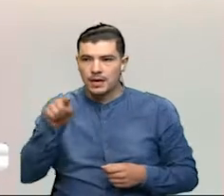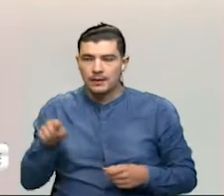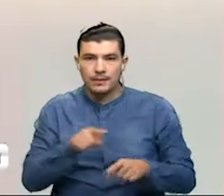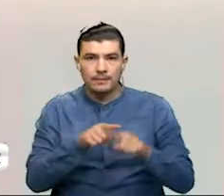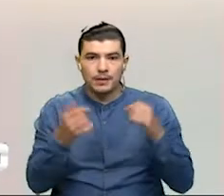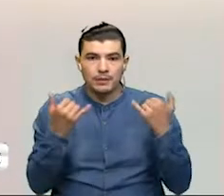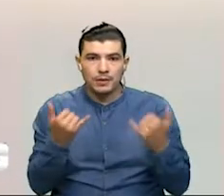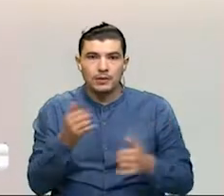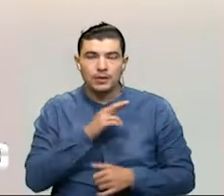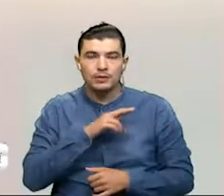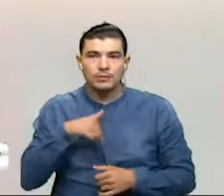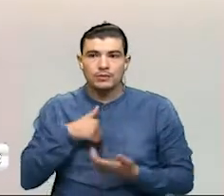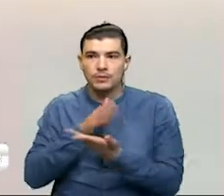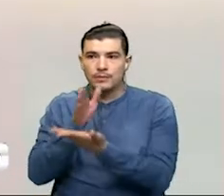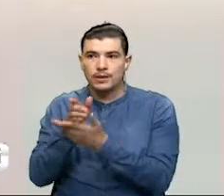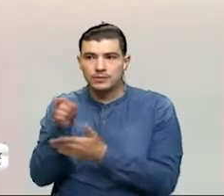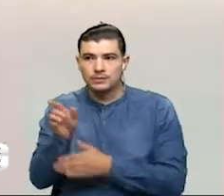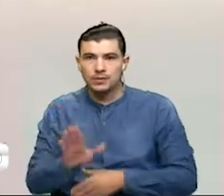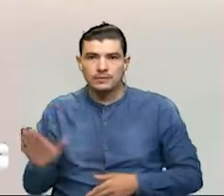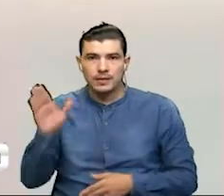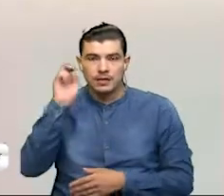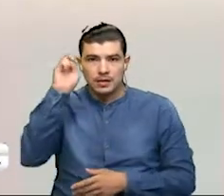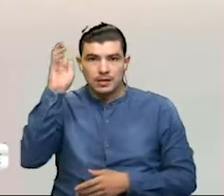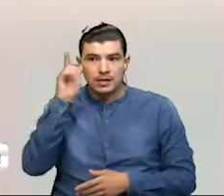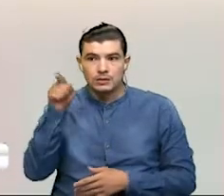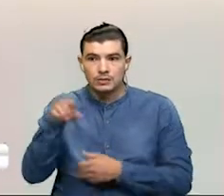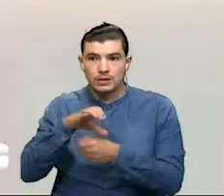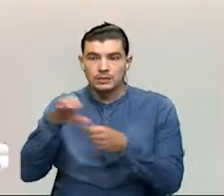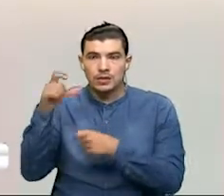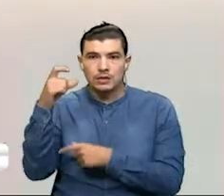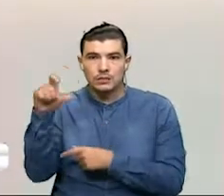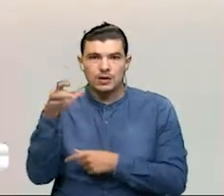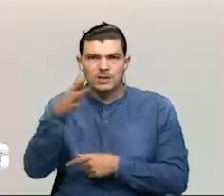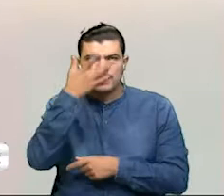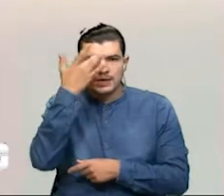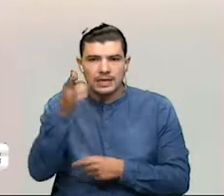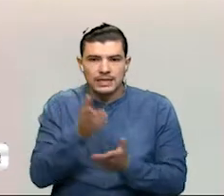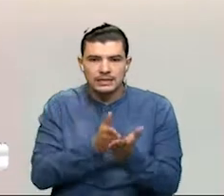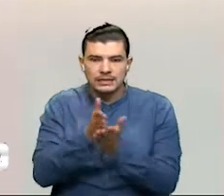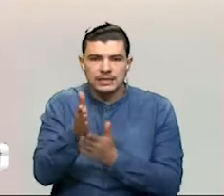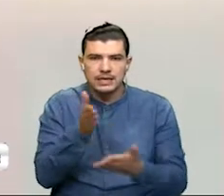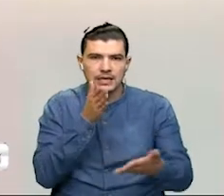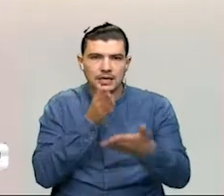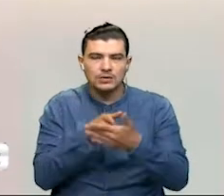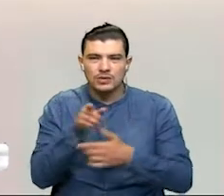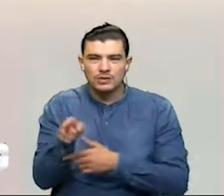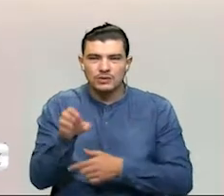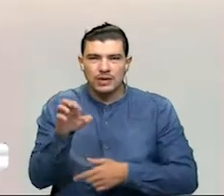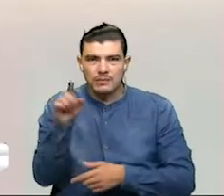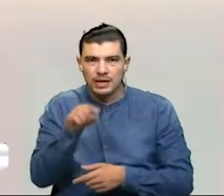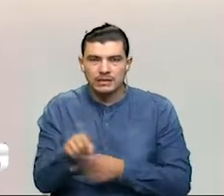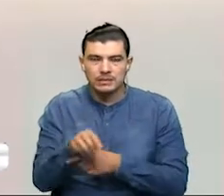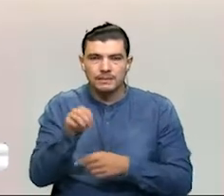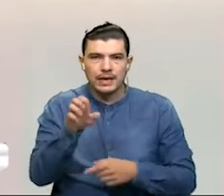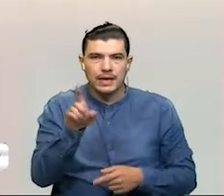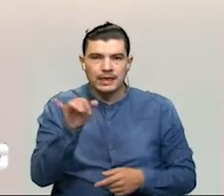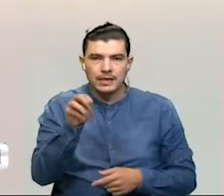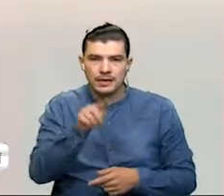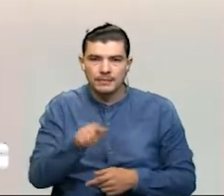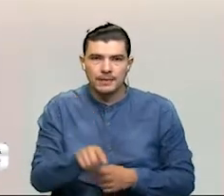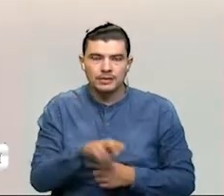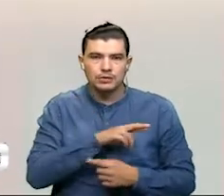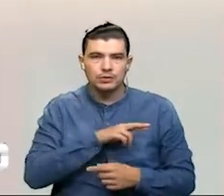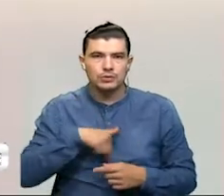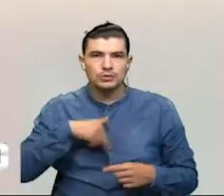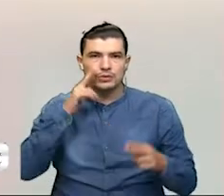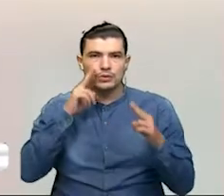Pero ahora nos vamos al norte de Santander, específicamente a la ciudad de Cúcuta, porque siguen las denuncias contra la EPS Medimás. Hoy vamos a conocer